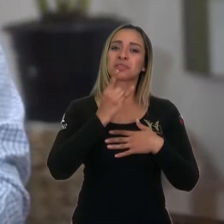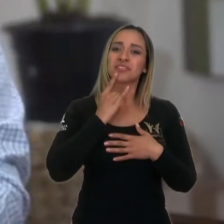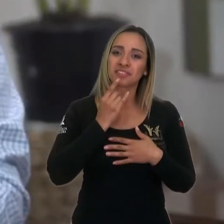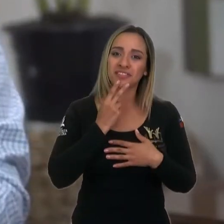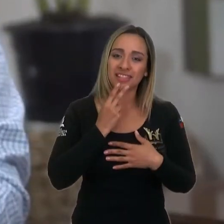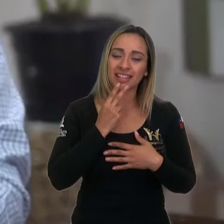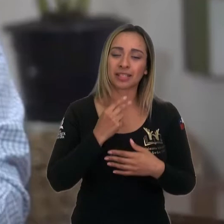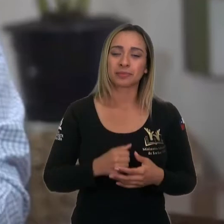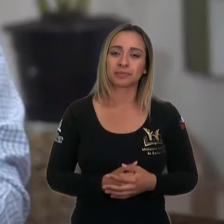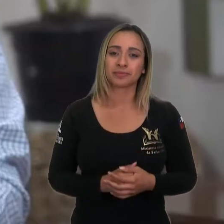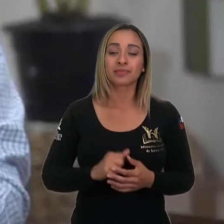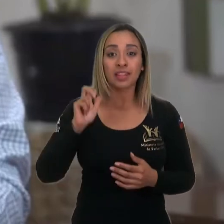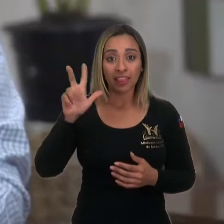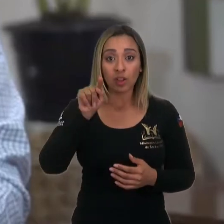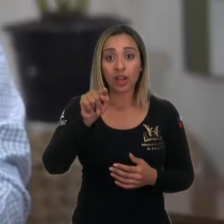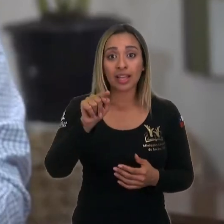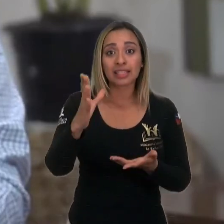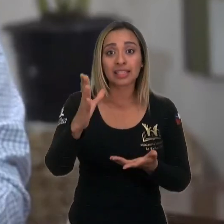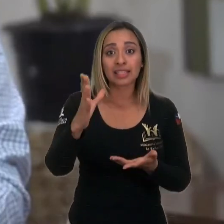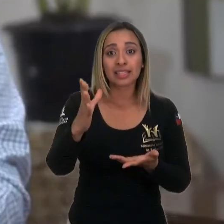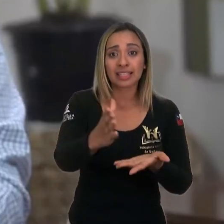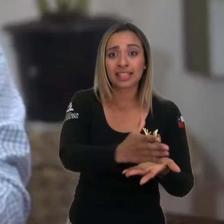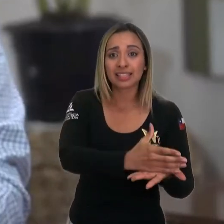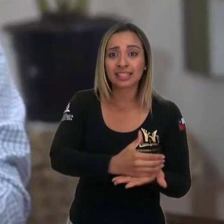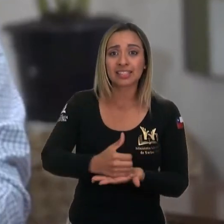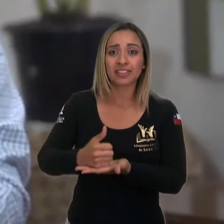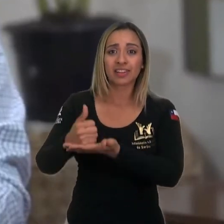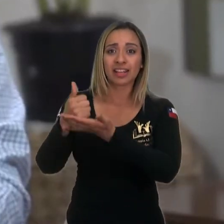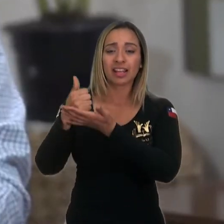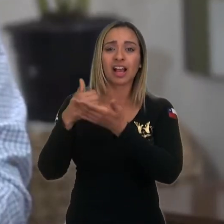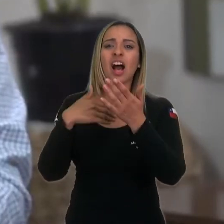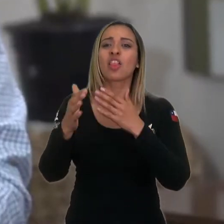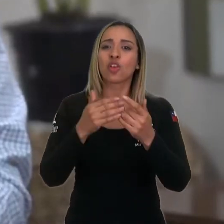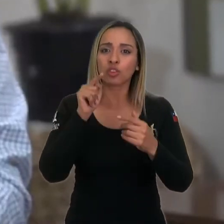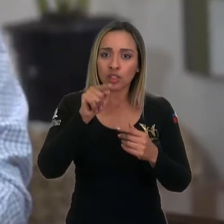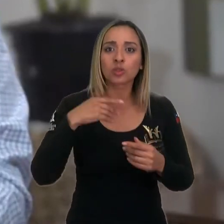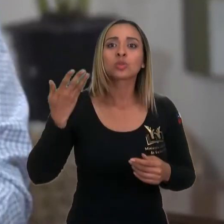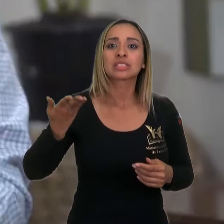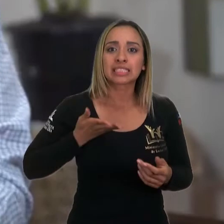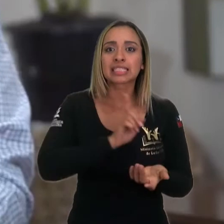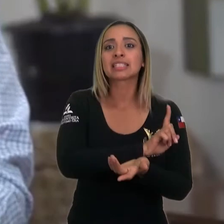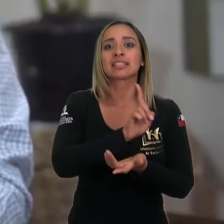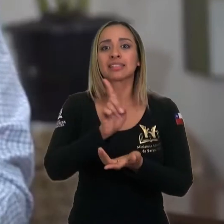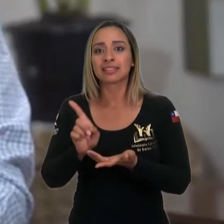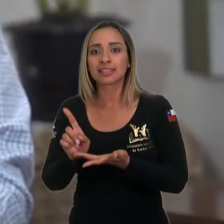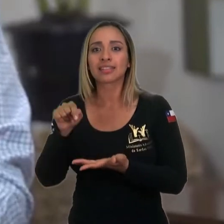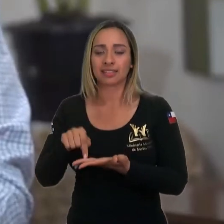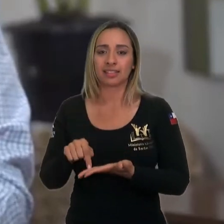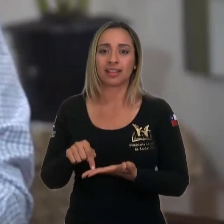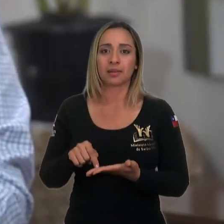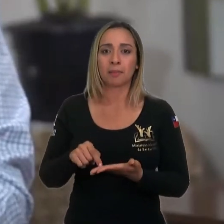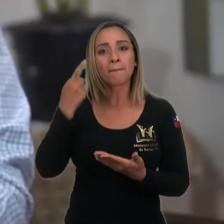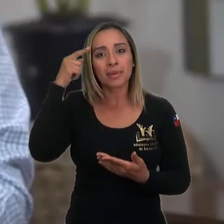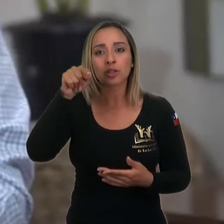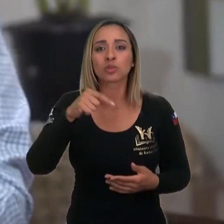finalmente te llevará a donde tú nunca imaginaste llegar, pero por favor tienes que abrir